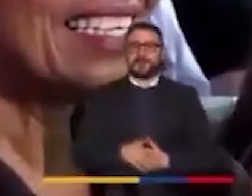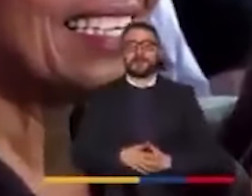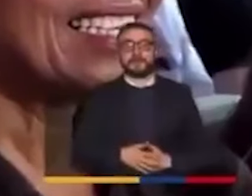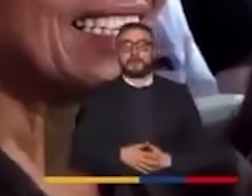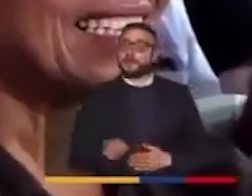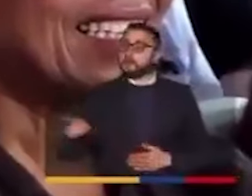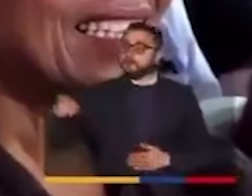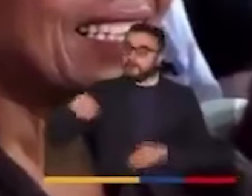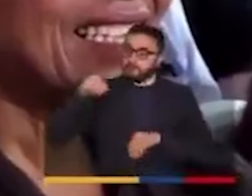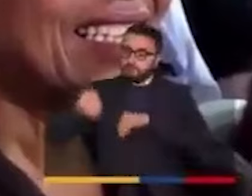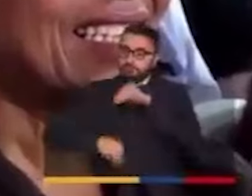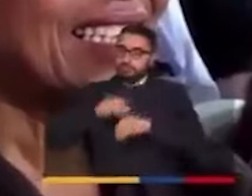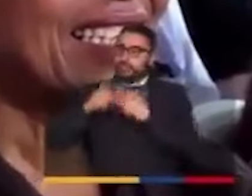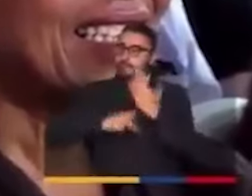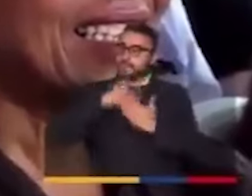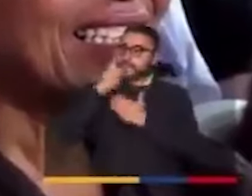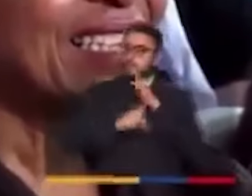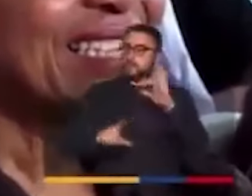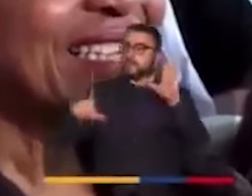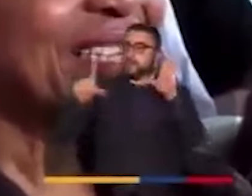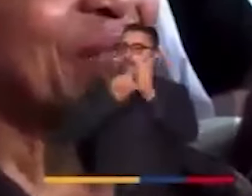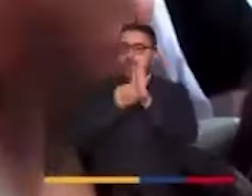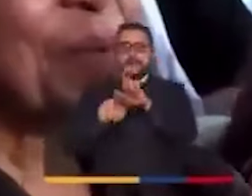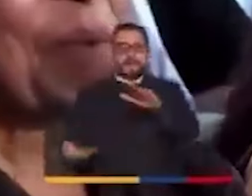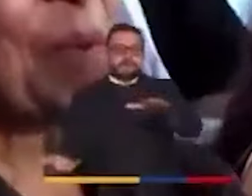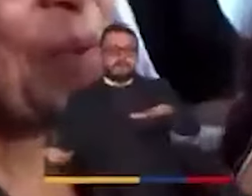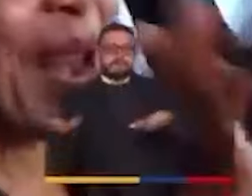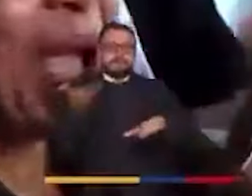Presente un proyecto de ley modificando el escudo de Colombia.